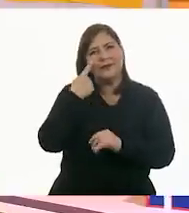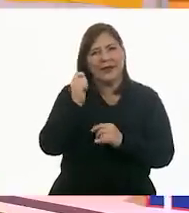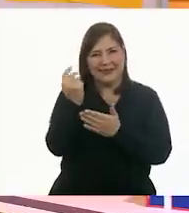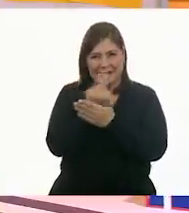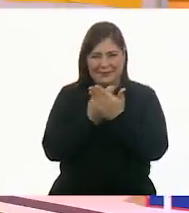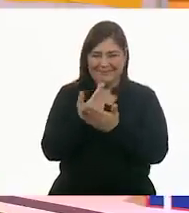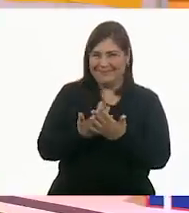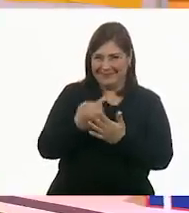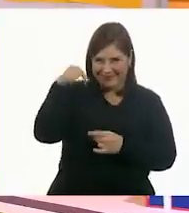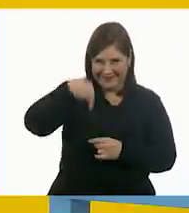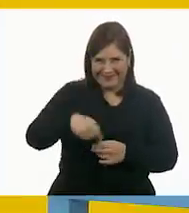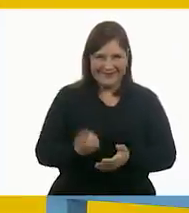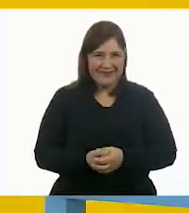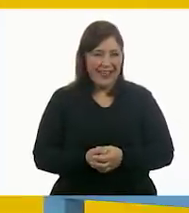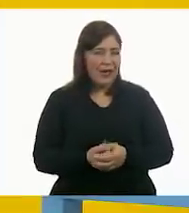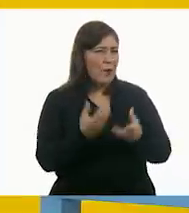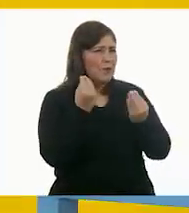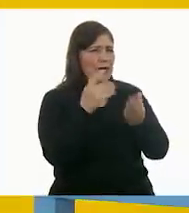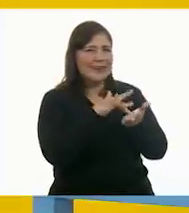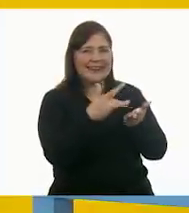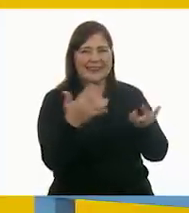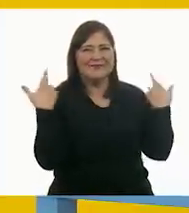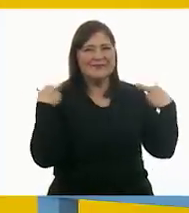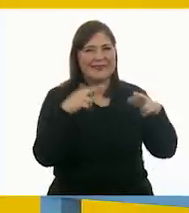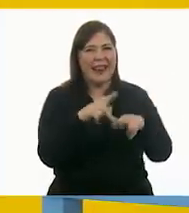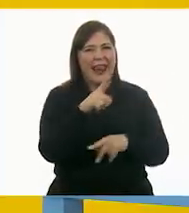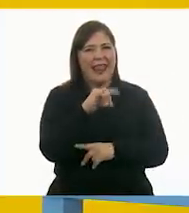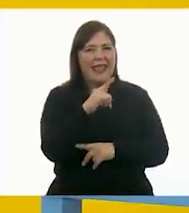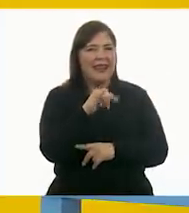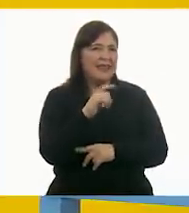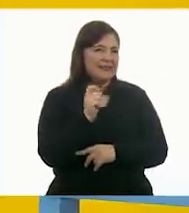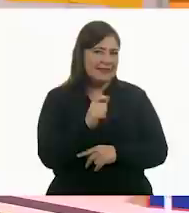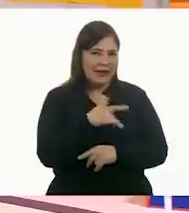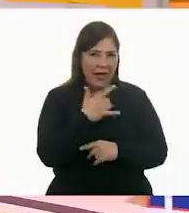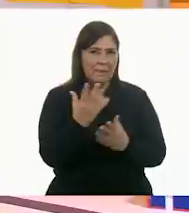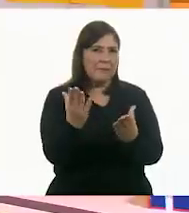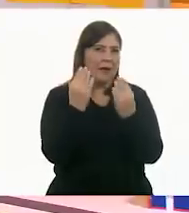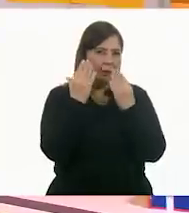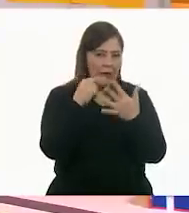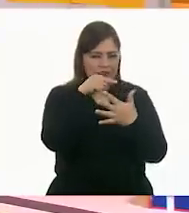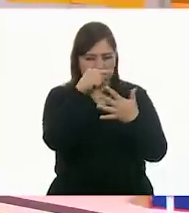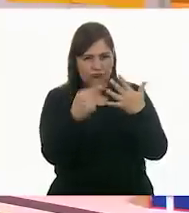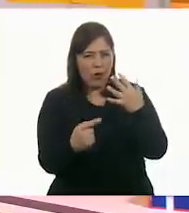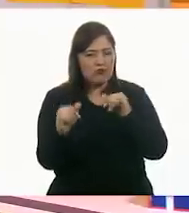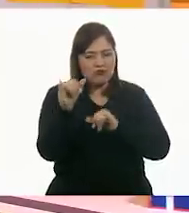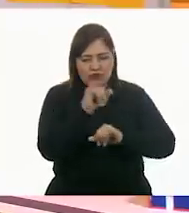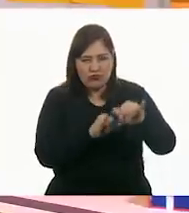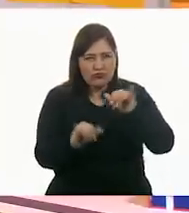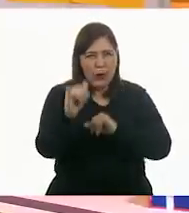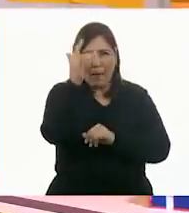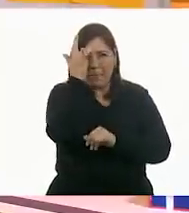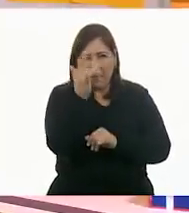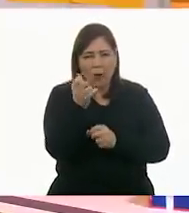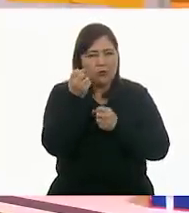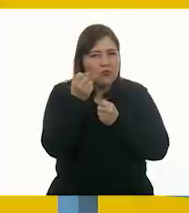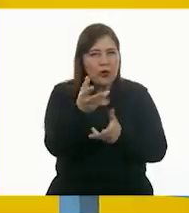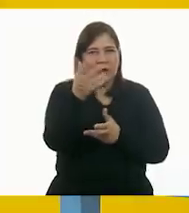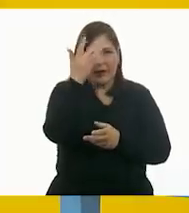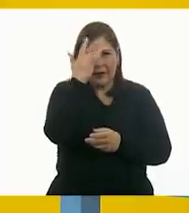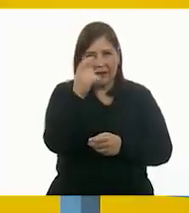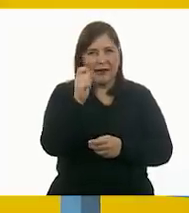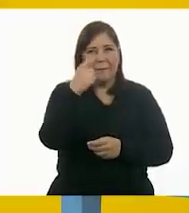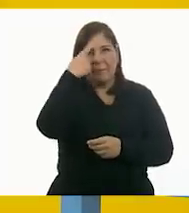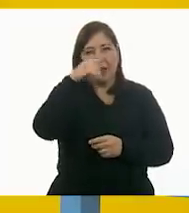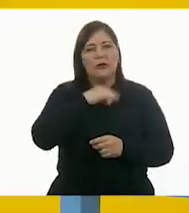acá lo esperamos. Muchas gracias, maestra Lili, por venir a enseñarnos las pociones mágicas y fórmulas mágicas para